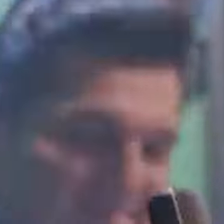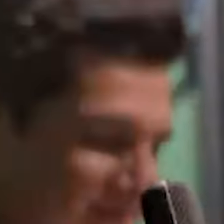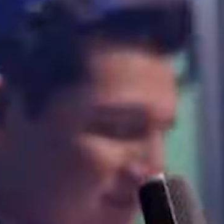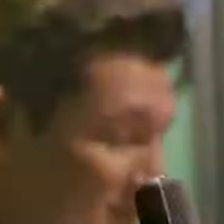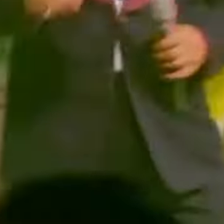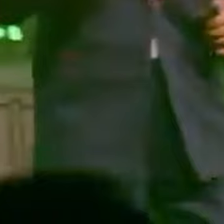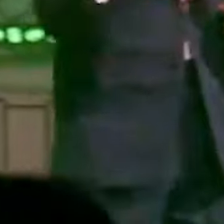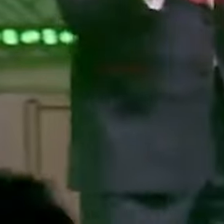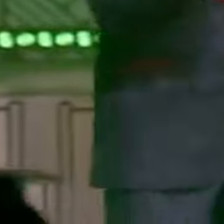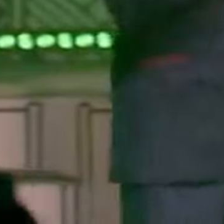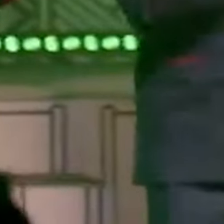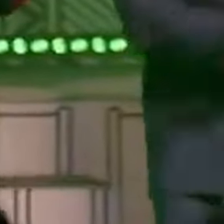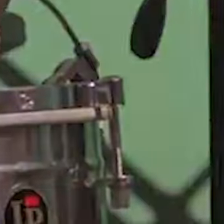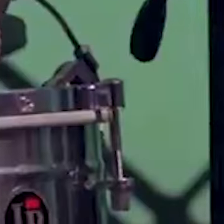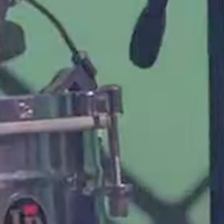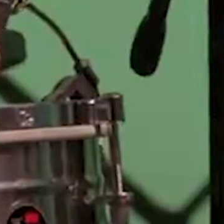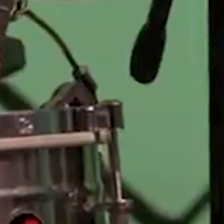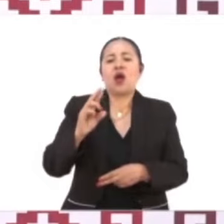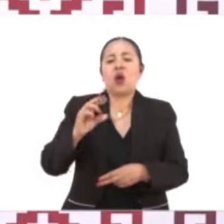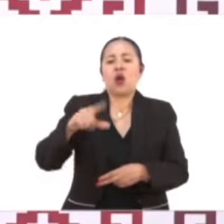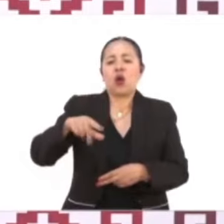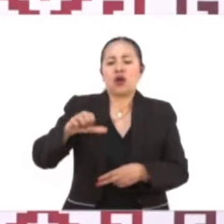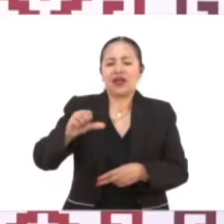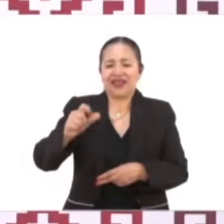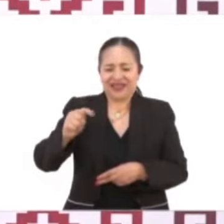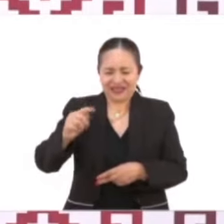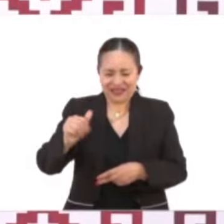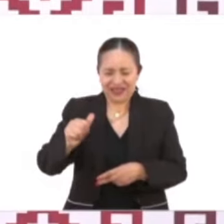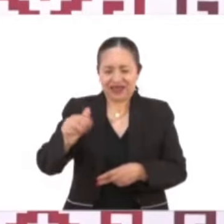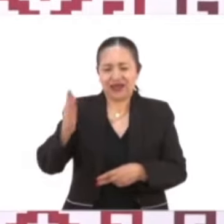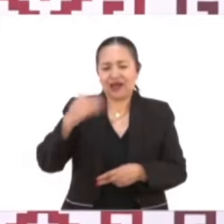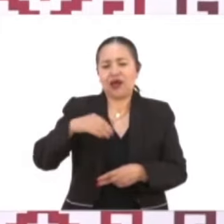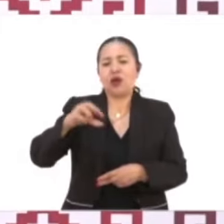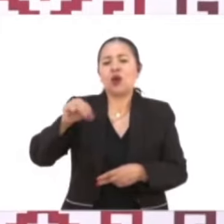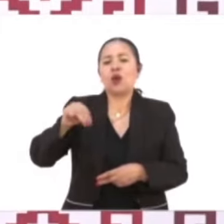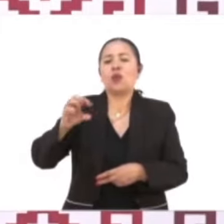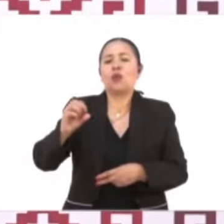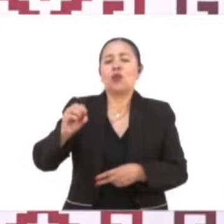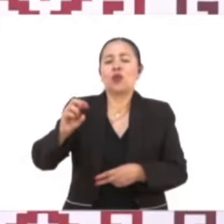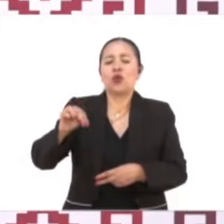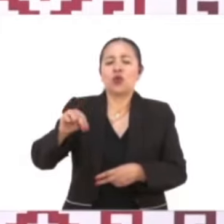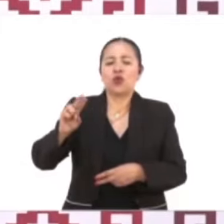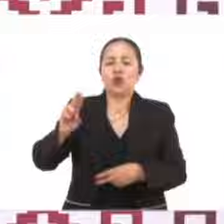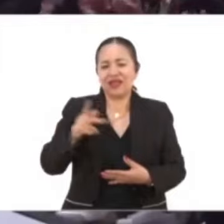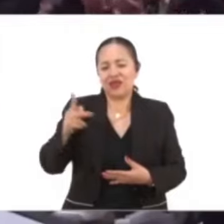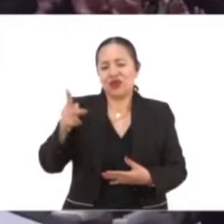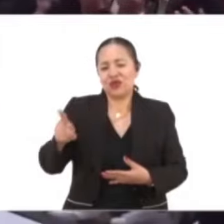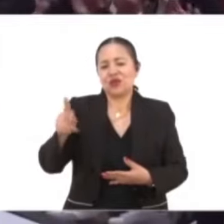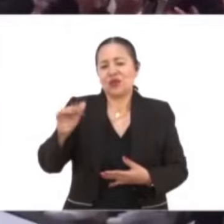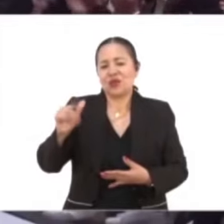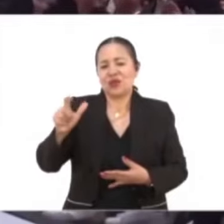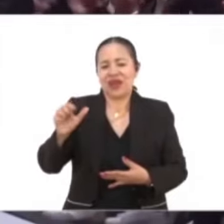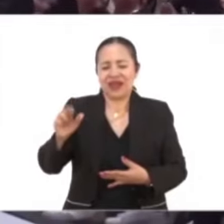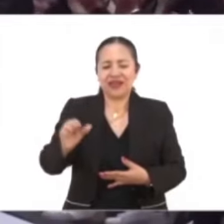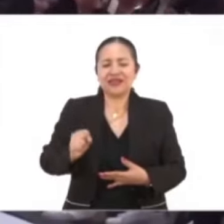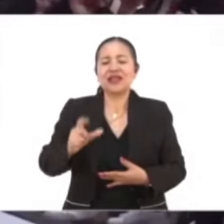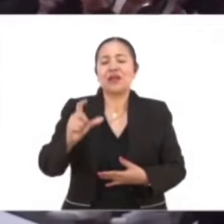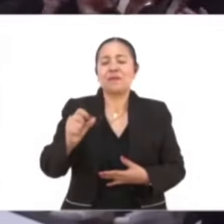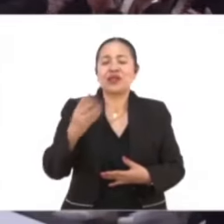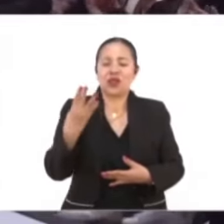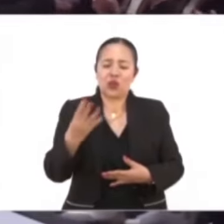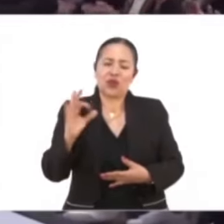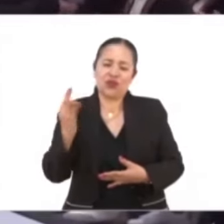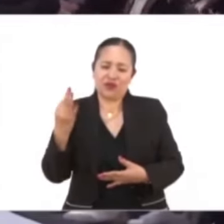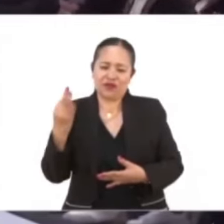cabaret, Pásele mi gente, ahí viene el constituyente. En conferencia de prensa, el jefe de gobierno capitalino, Martí Batres, adelantó que este 2 de febrero